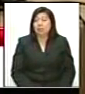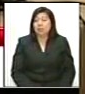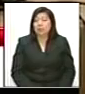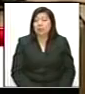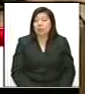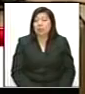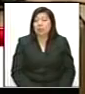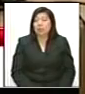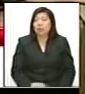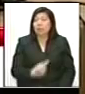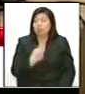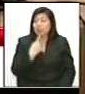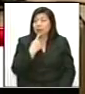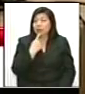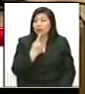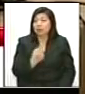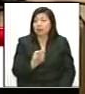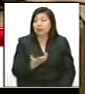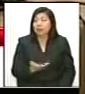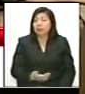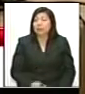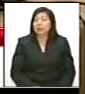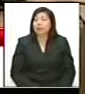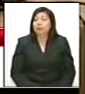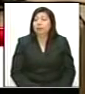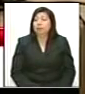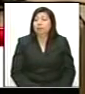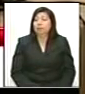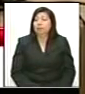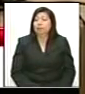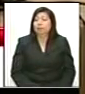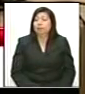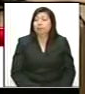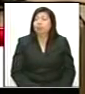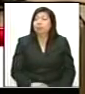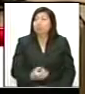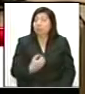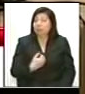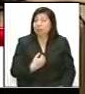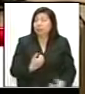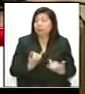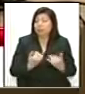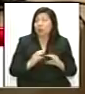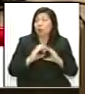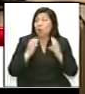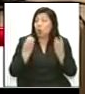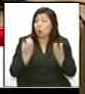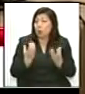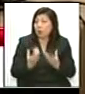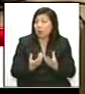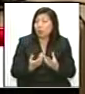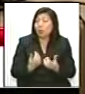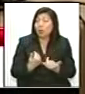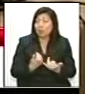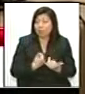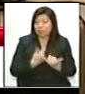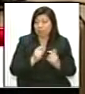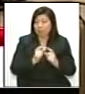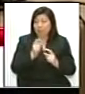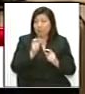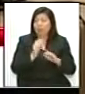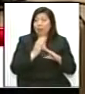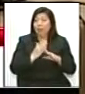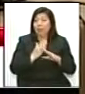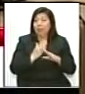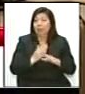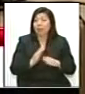Como le consta a usted, señor presidente, nosotros como institución política, como parlamentarios, hemos